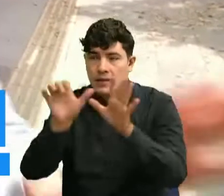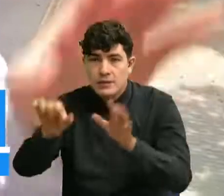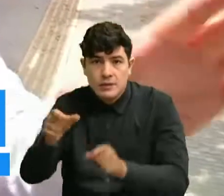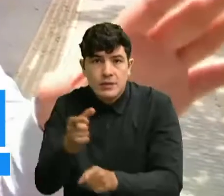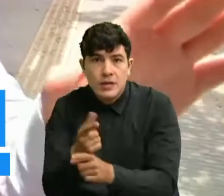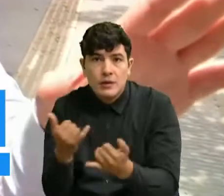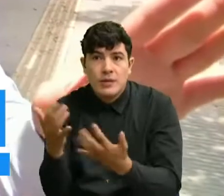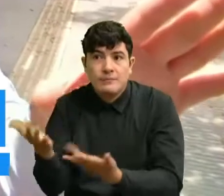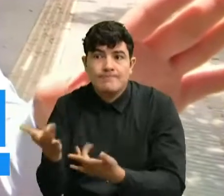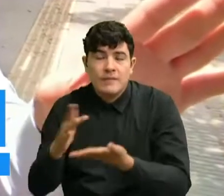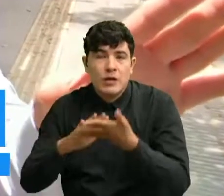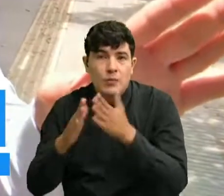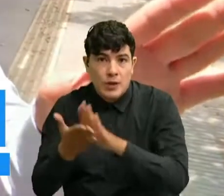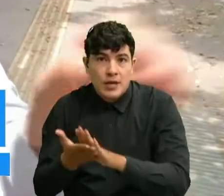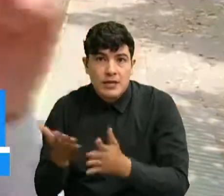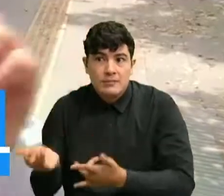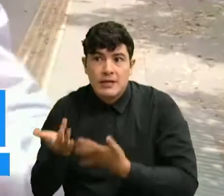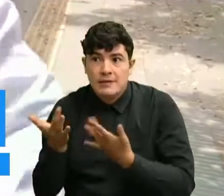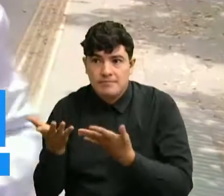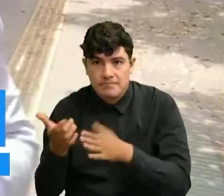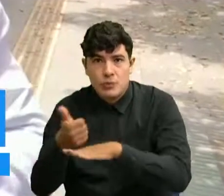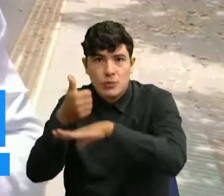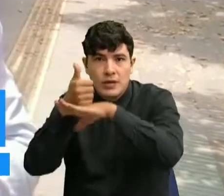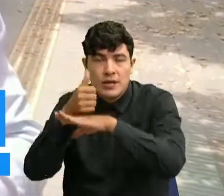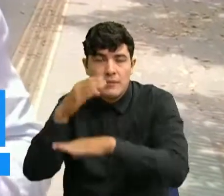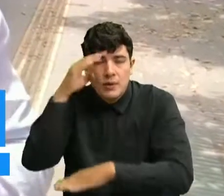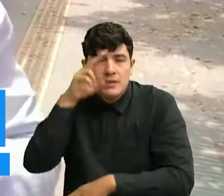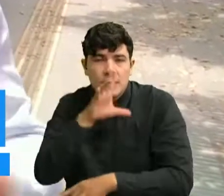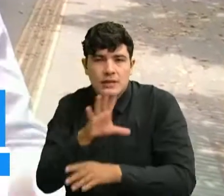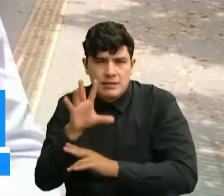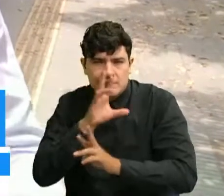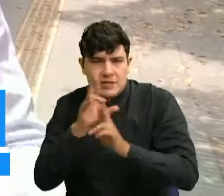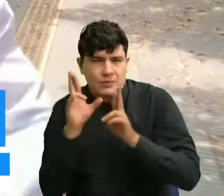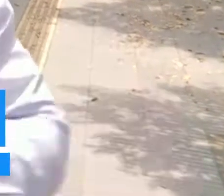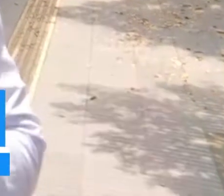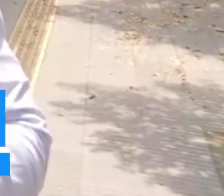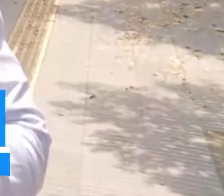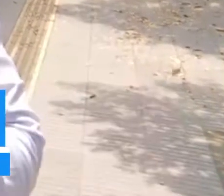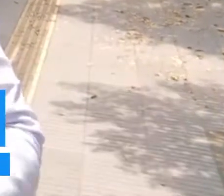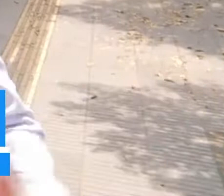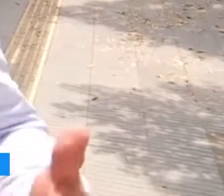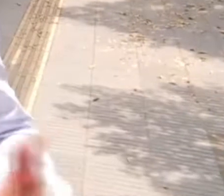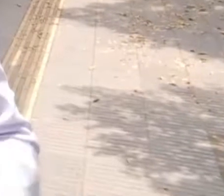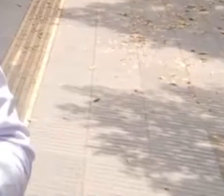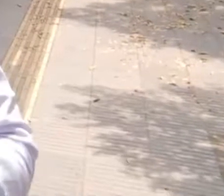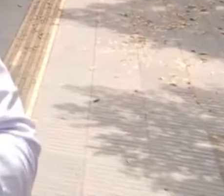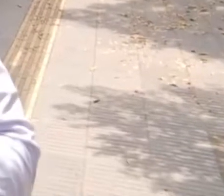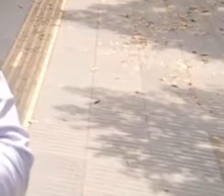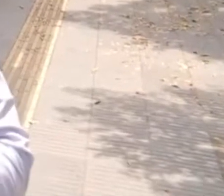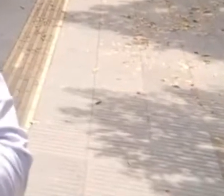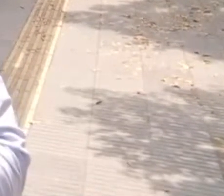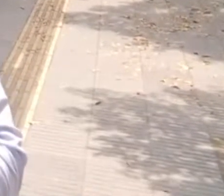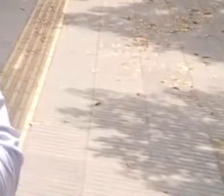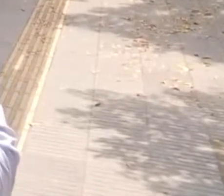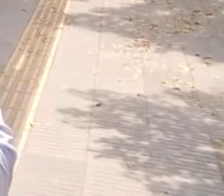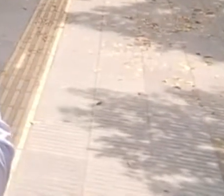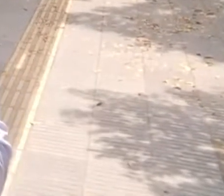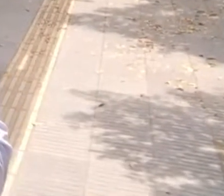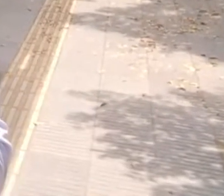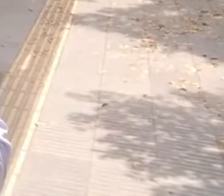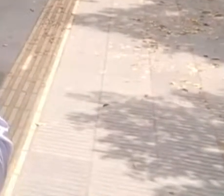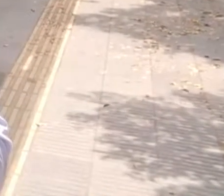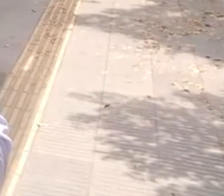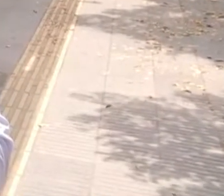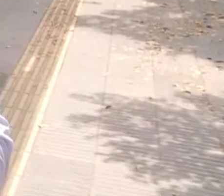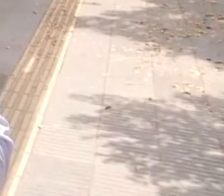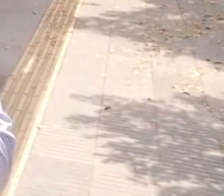medidas frente a este tipo de situaciones y se capture a las dos personas que se movilizaban en la motocicleta. Esa es la información desde la ciudad de Cúcuta para Oriente